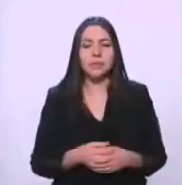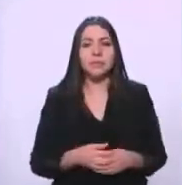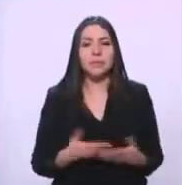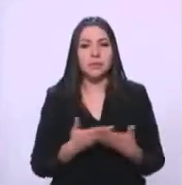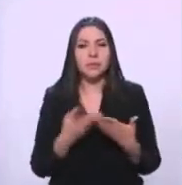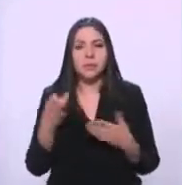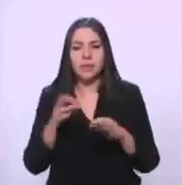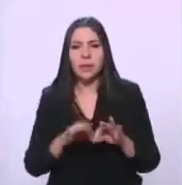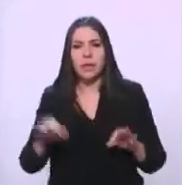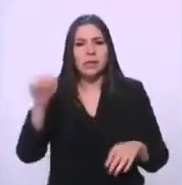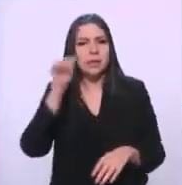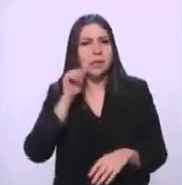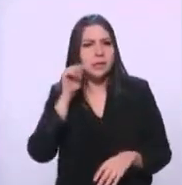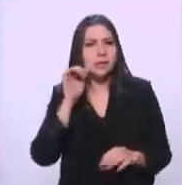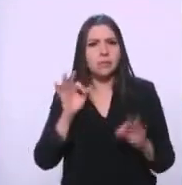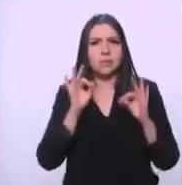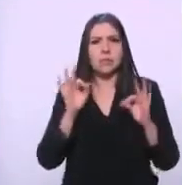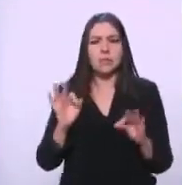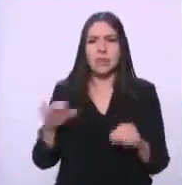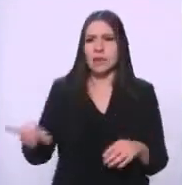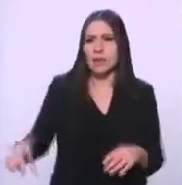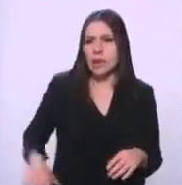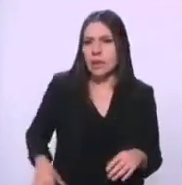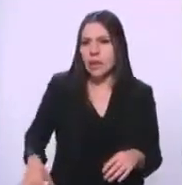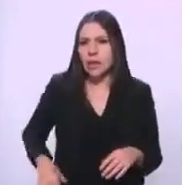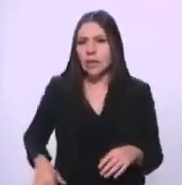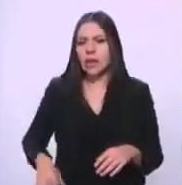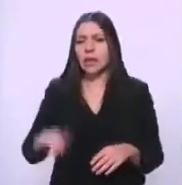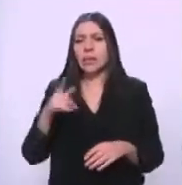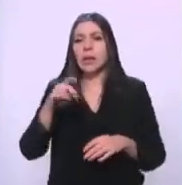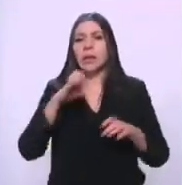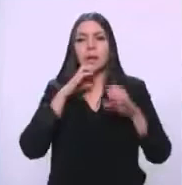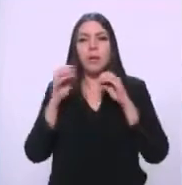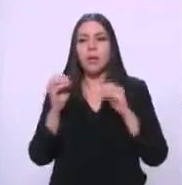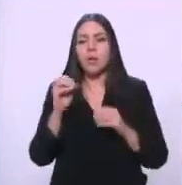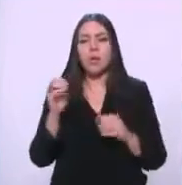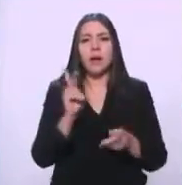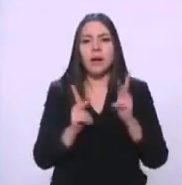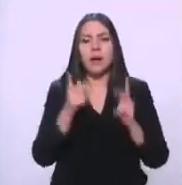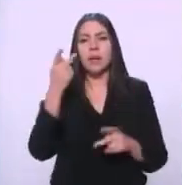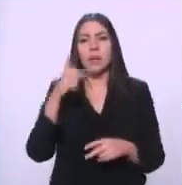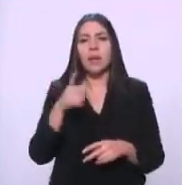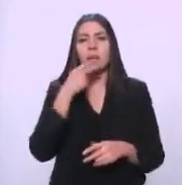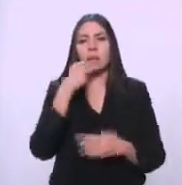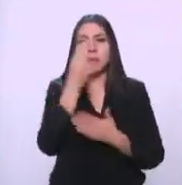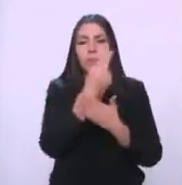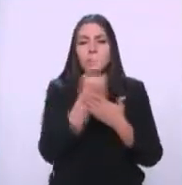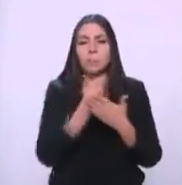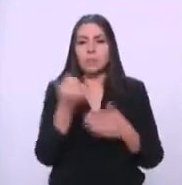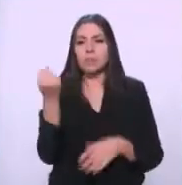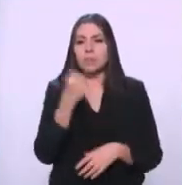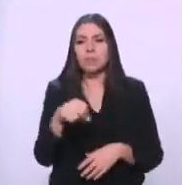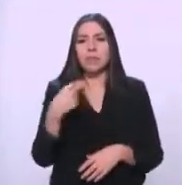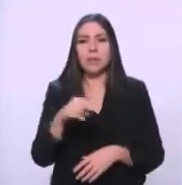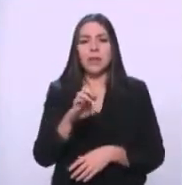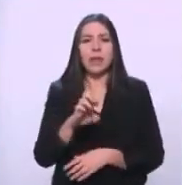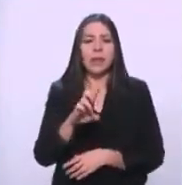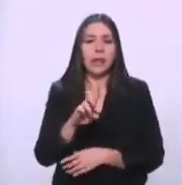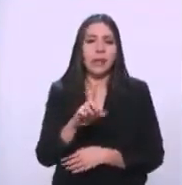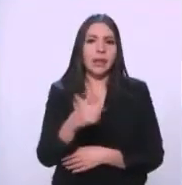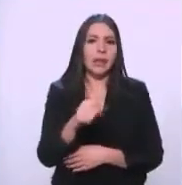muy importante. Siempre tuvieron una imagen bien interesante. No lo hablamos en la entrevista, pero su diseñador, su ilustrador es muy bueno. Se llama Edgar